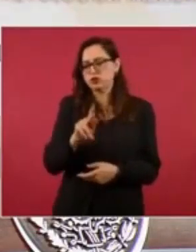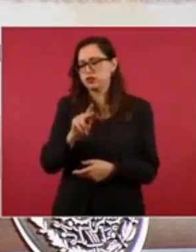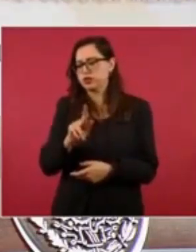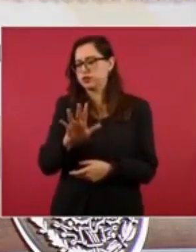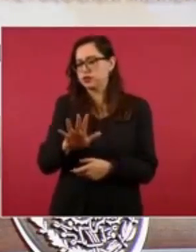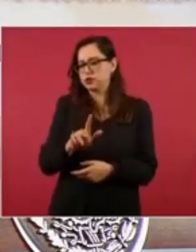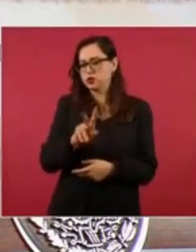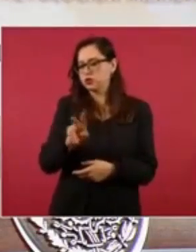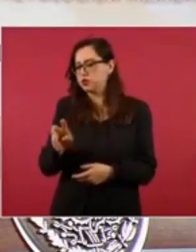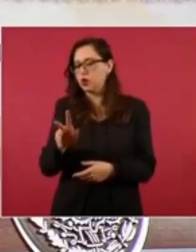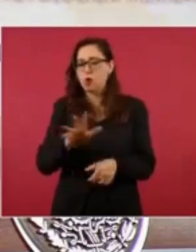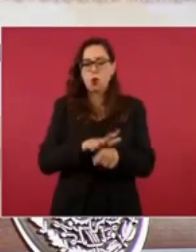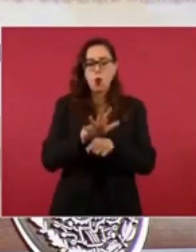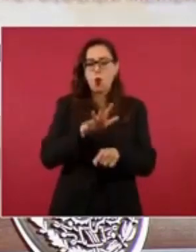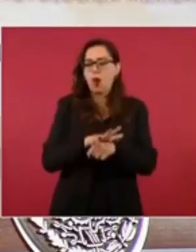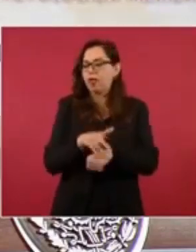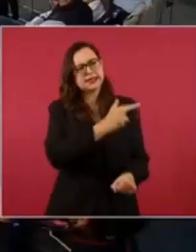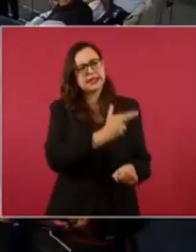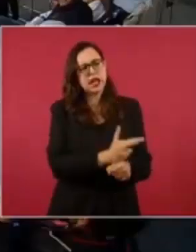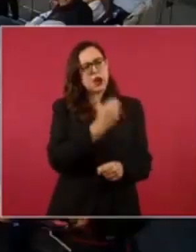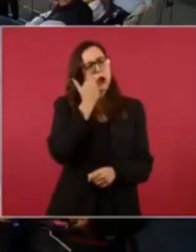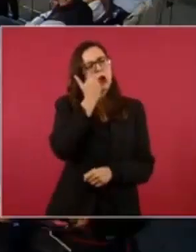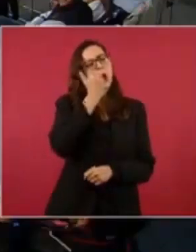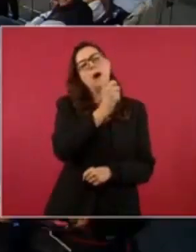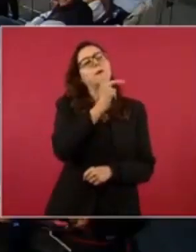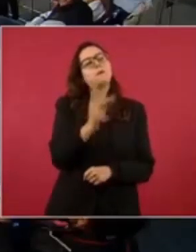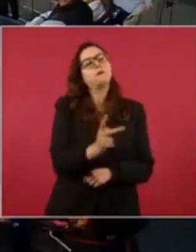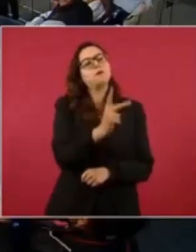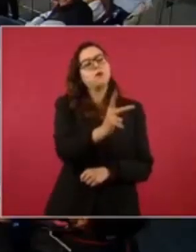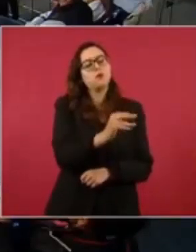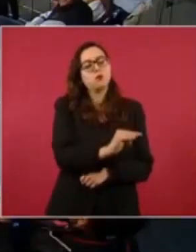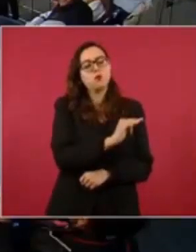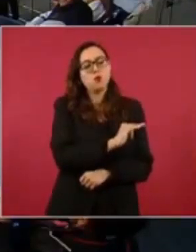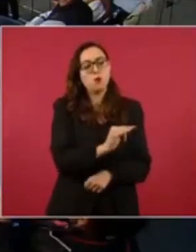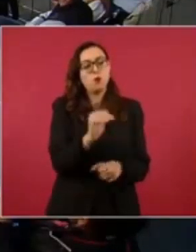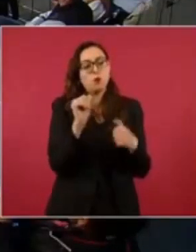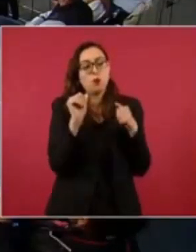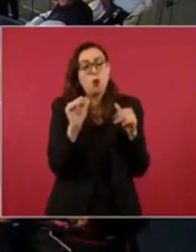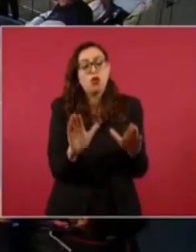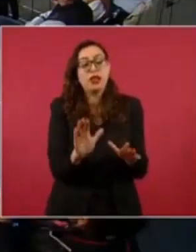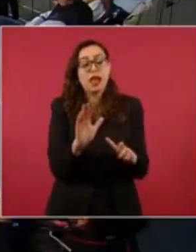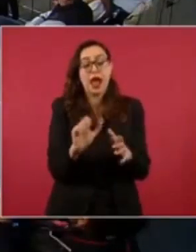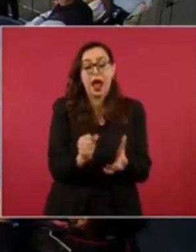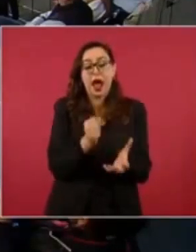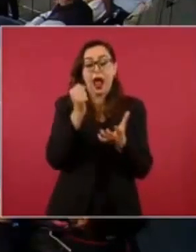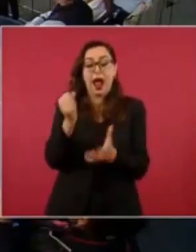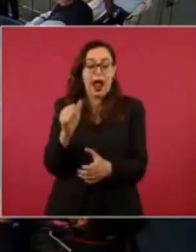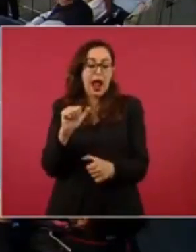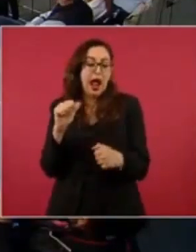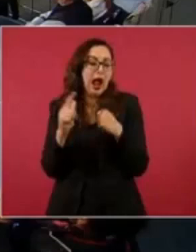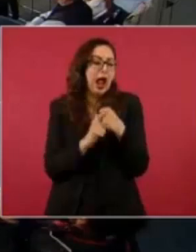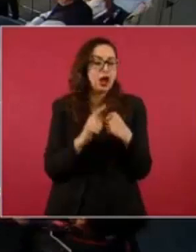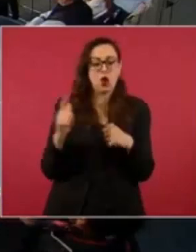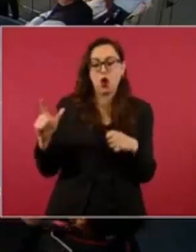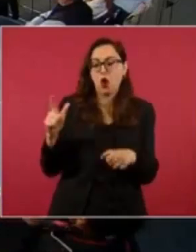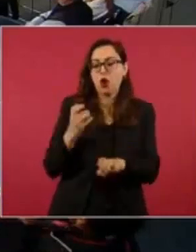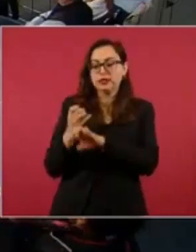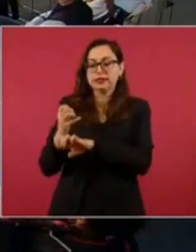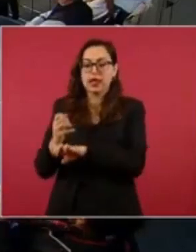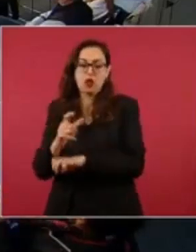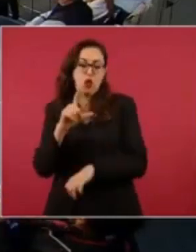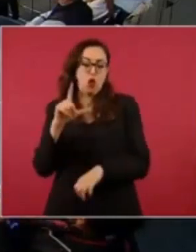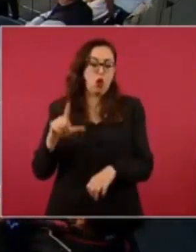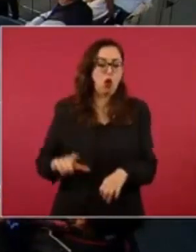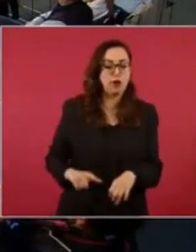son las partes más dañadas. ¿Podría haber la posibilidad de que exista un recurso bipartito entre el gobierno federal y el gobierno del estado